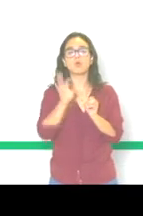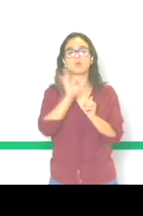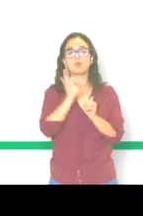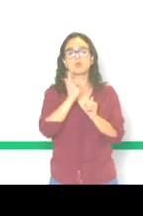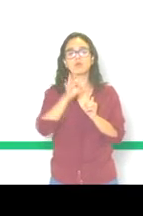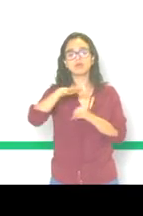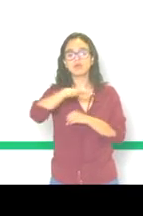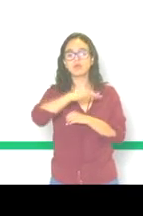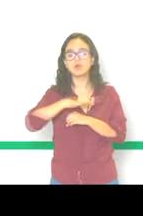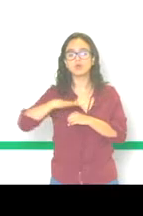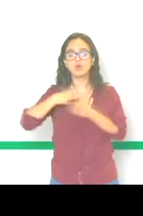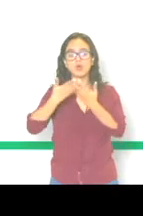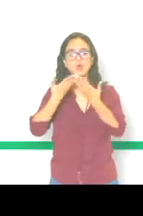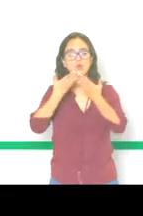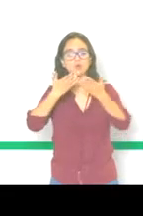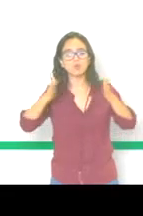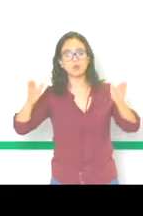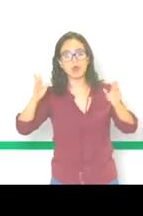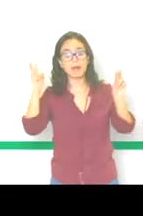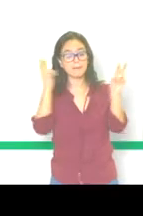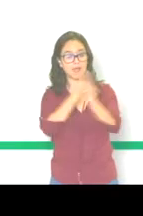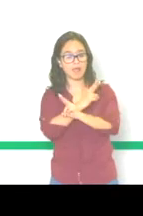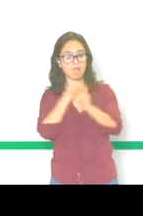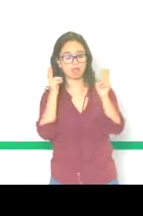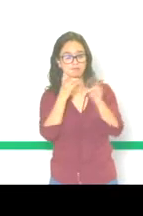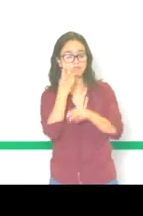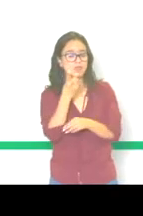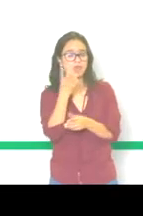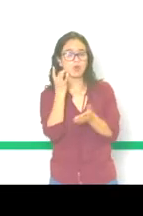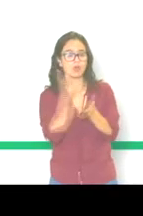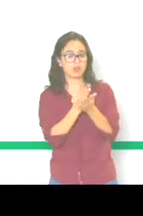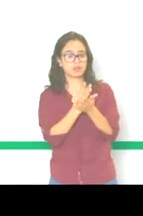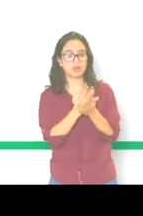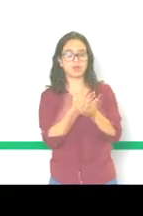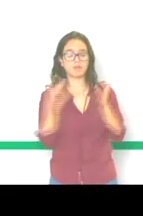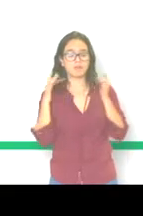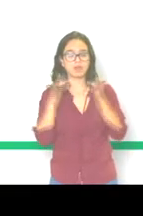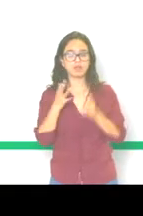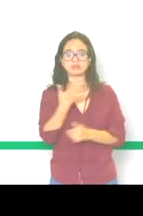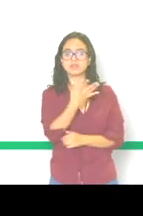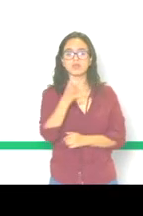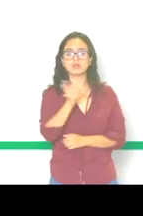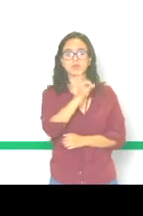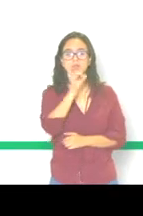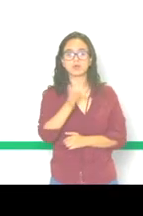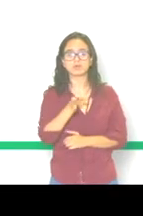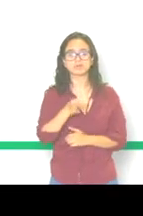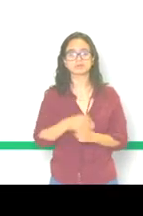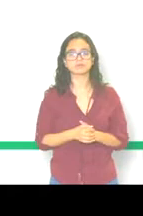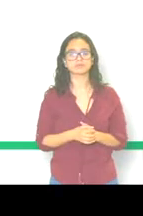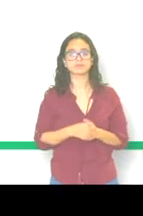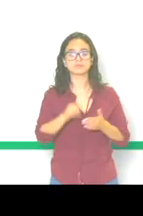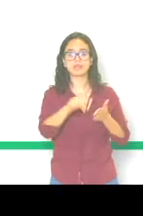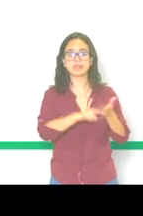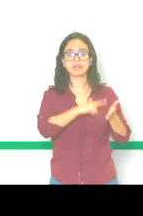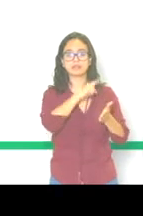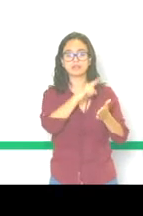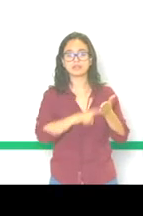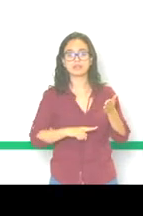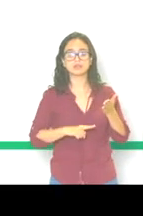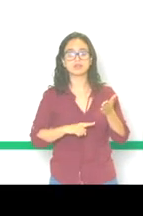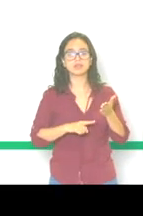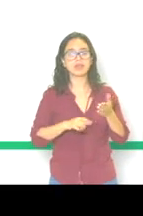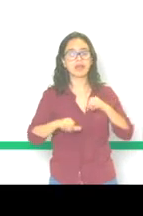aire libre, y en este sentido es un aforo del 50% y hay suspensión de actividades a las 10